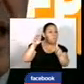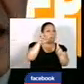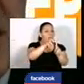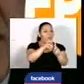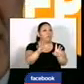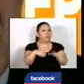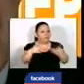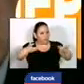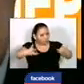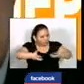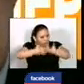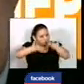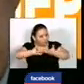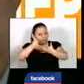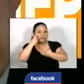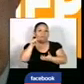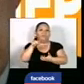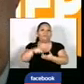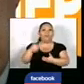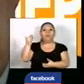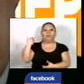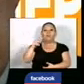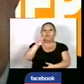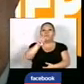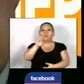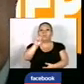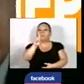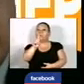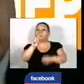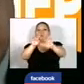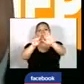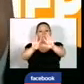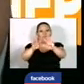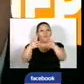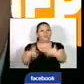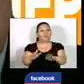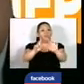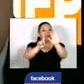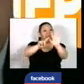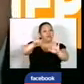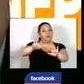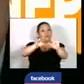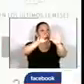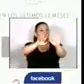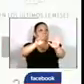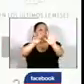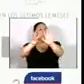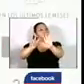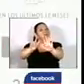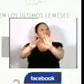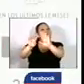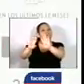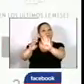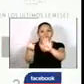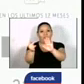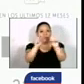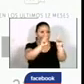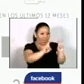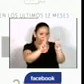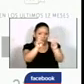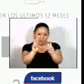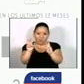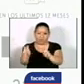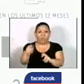tras una investigación que arrojó que en el año 2019 hubo 6,879 casos de